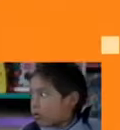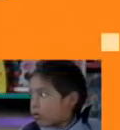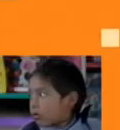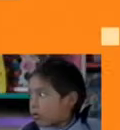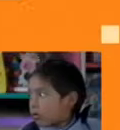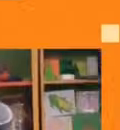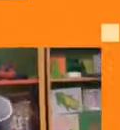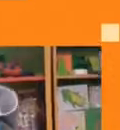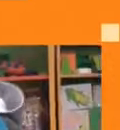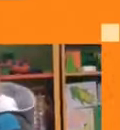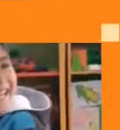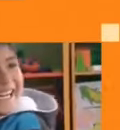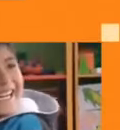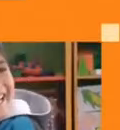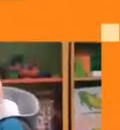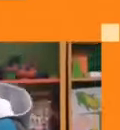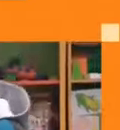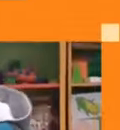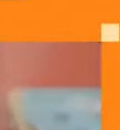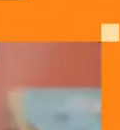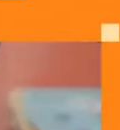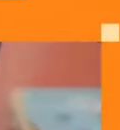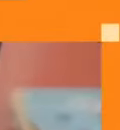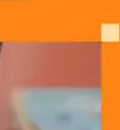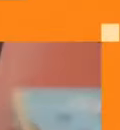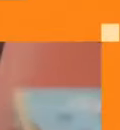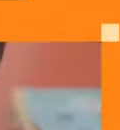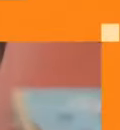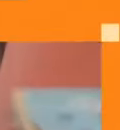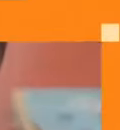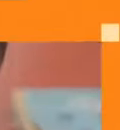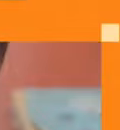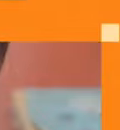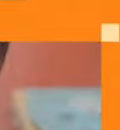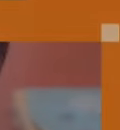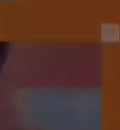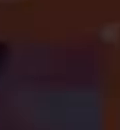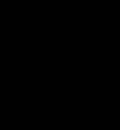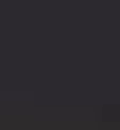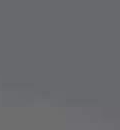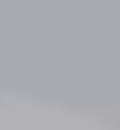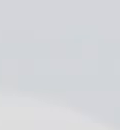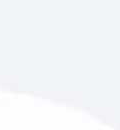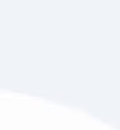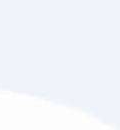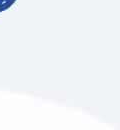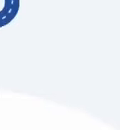estamos viendo Aprendo en Casa, secundaria.